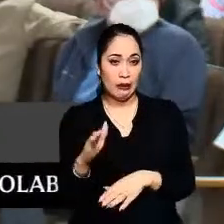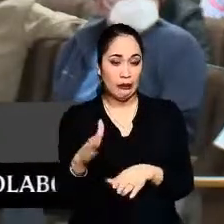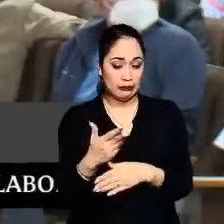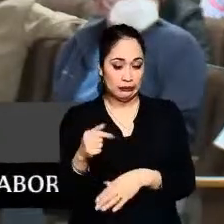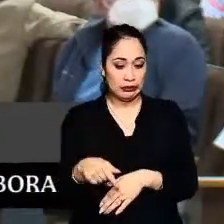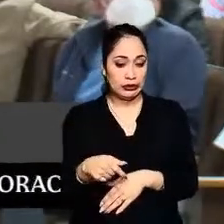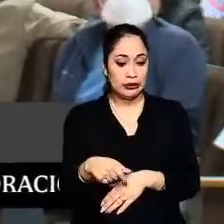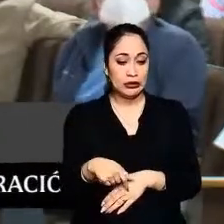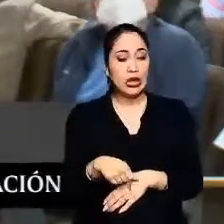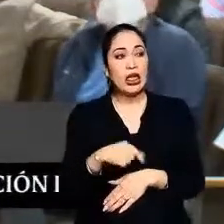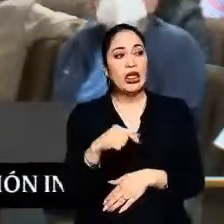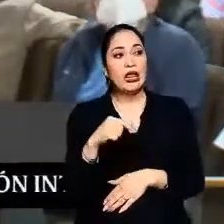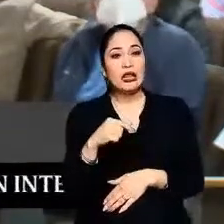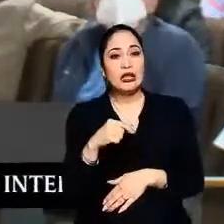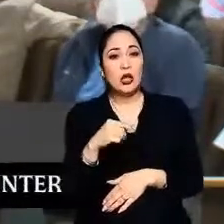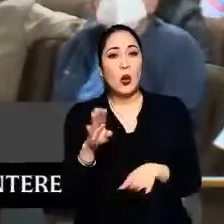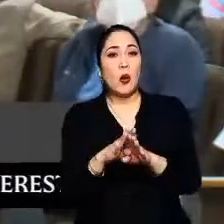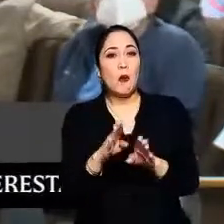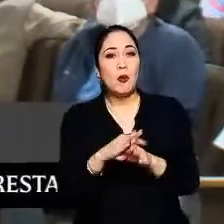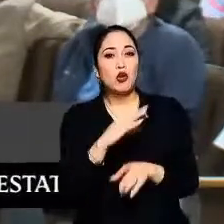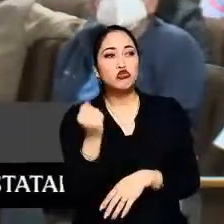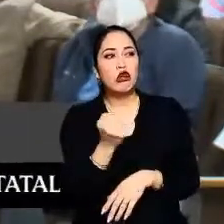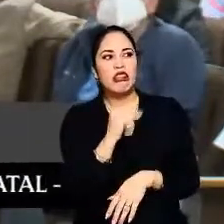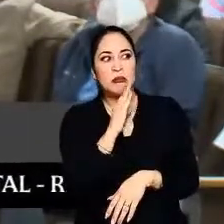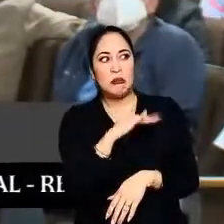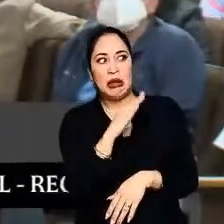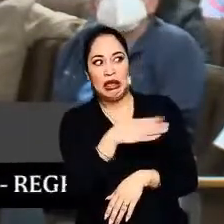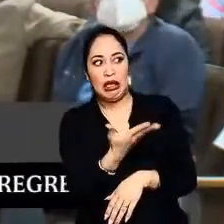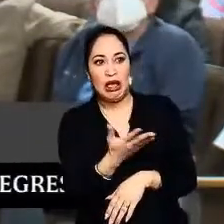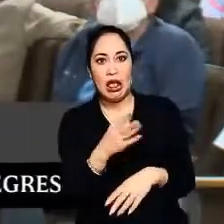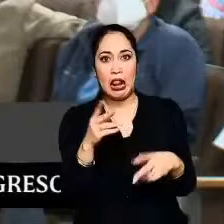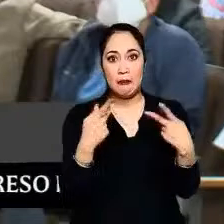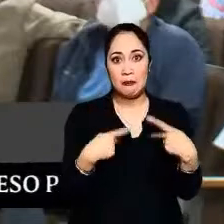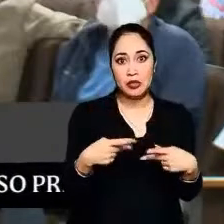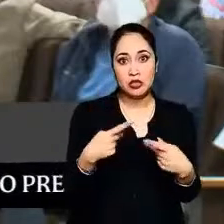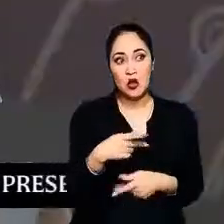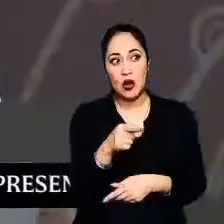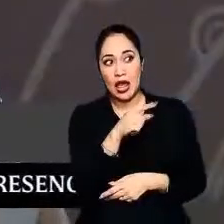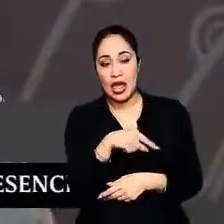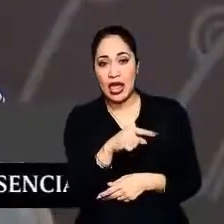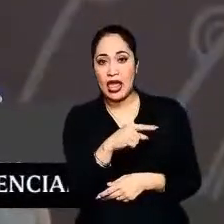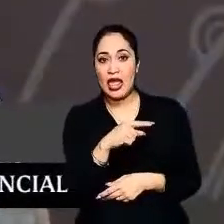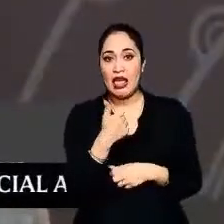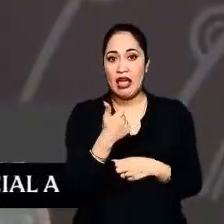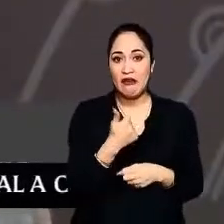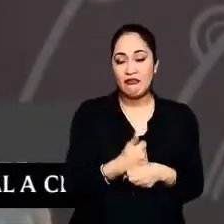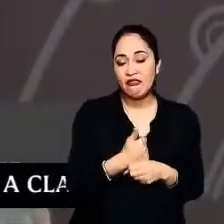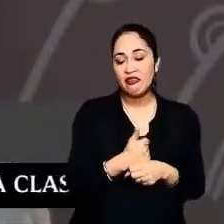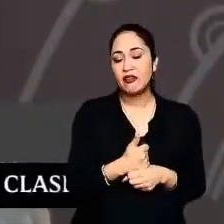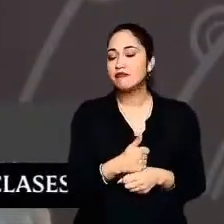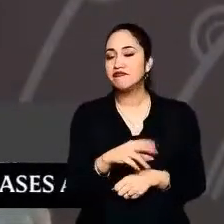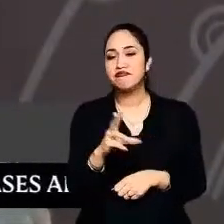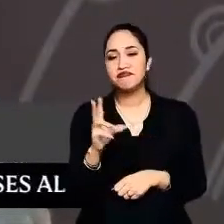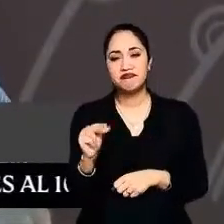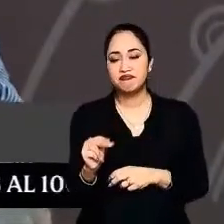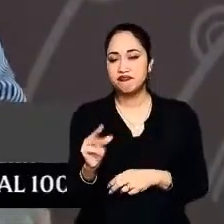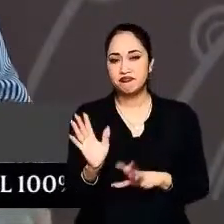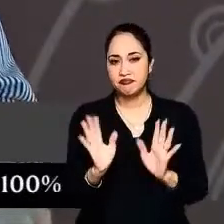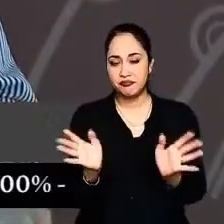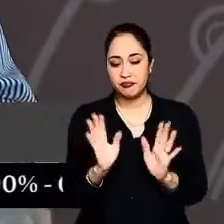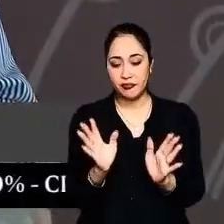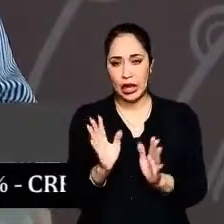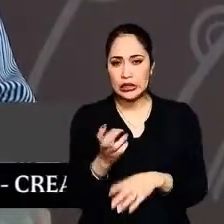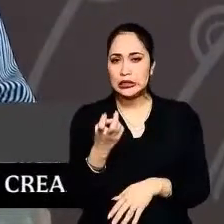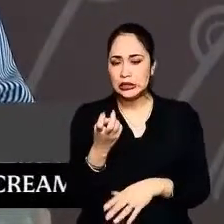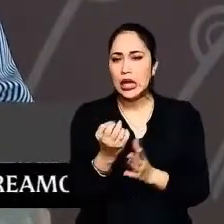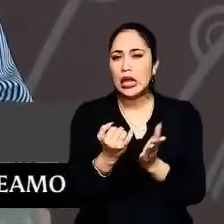y empiezan a no me vayan a envenenar a la gente y vamos a tratar de tomar una